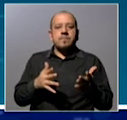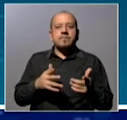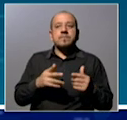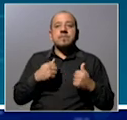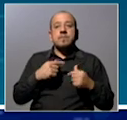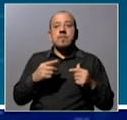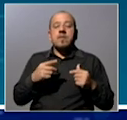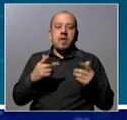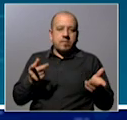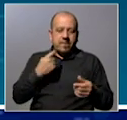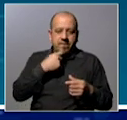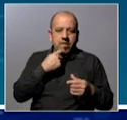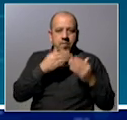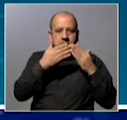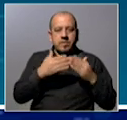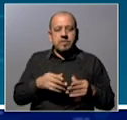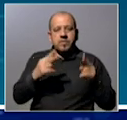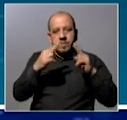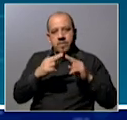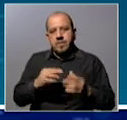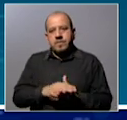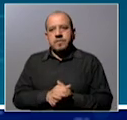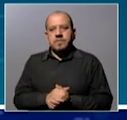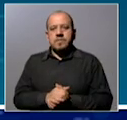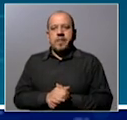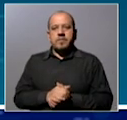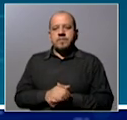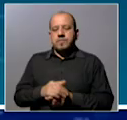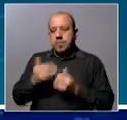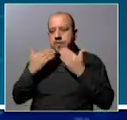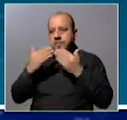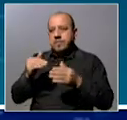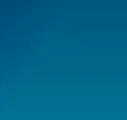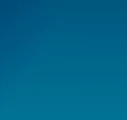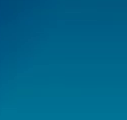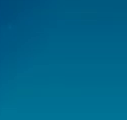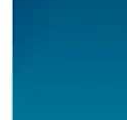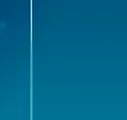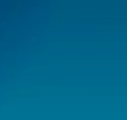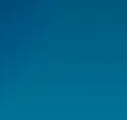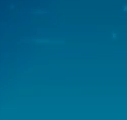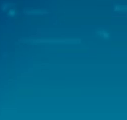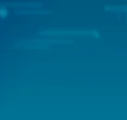Y bueno, nos quedamos con preguntas. Nos vemos en una semana. Bueno, muchas gracias, Pilar. Saludos.